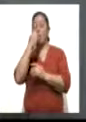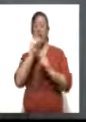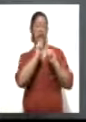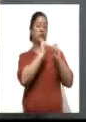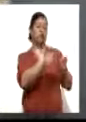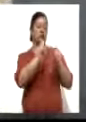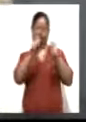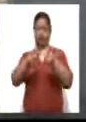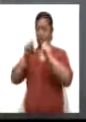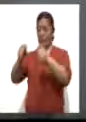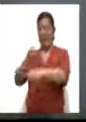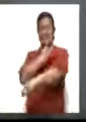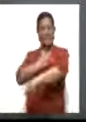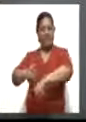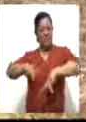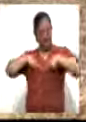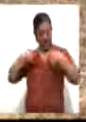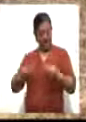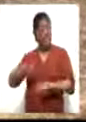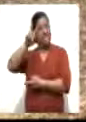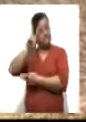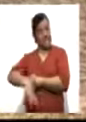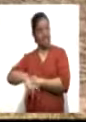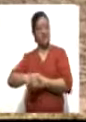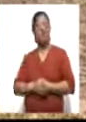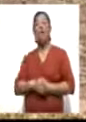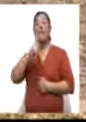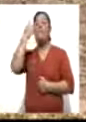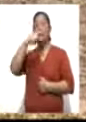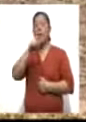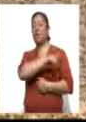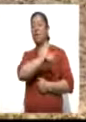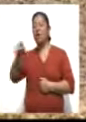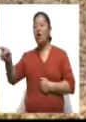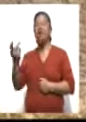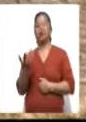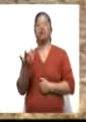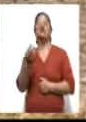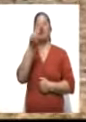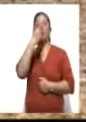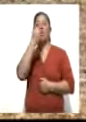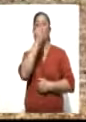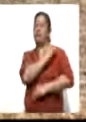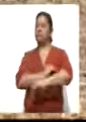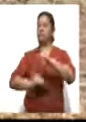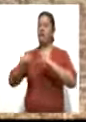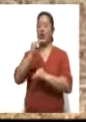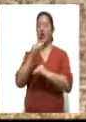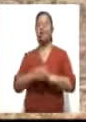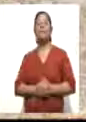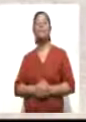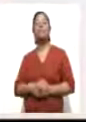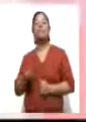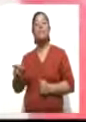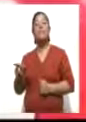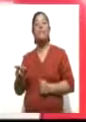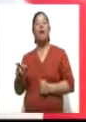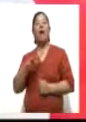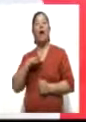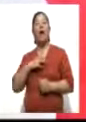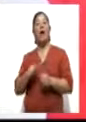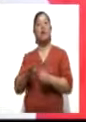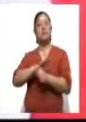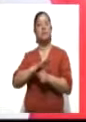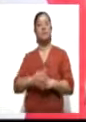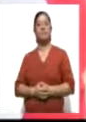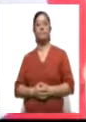viven en condiciones de vulnerabilidad, con el propósito de mejorar su alimentación durante la pandemia de COVID-19.